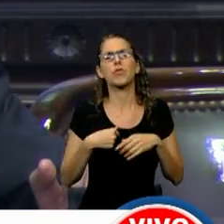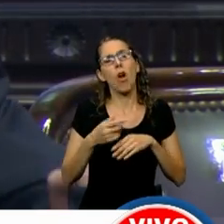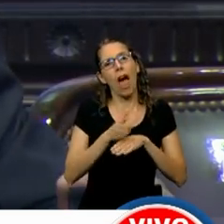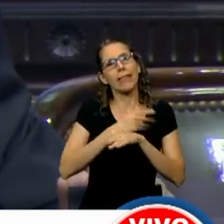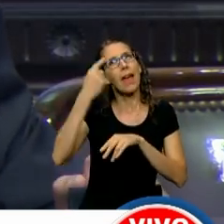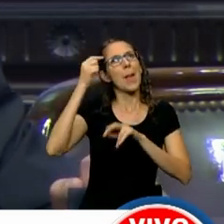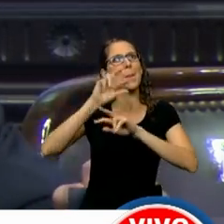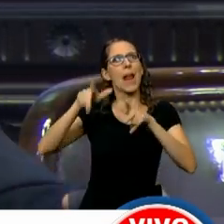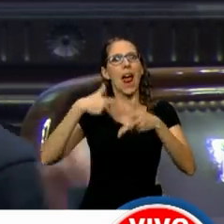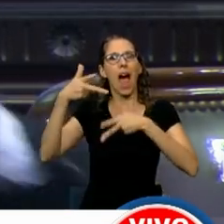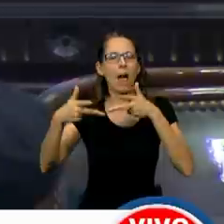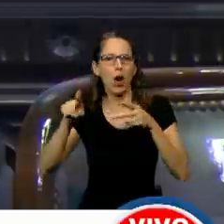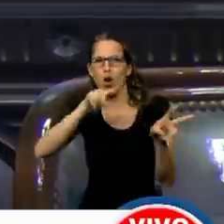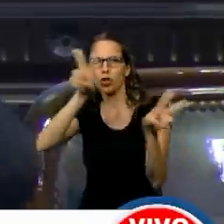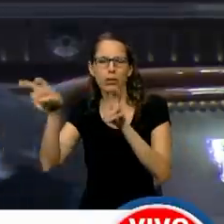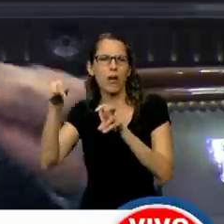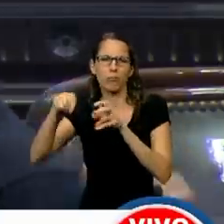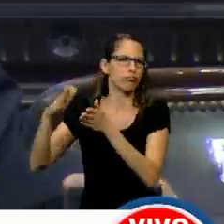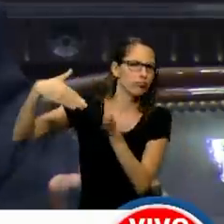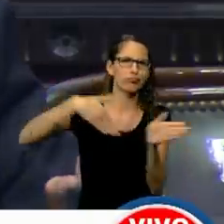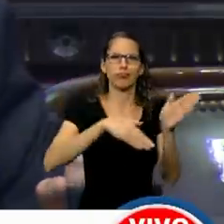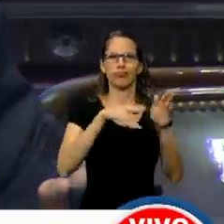vamos a hablar de esa cuestión cambiándome